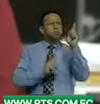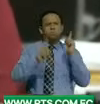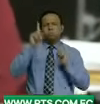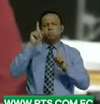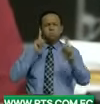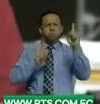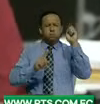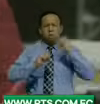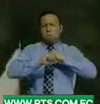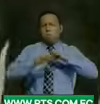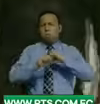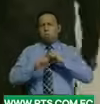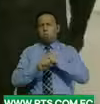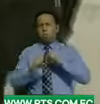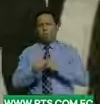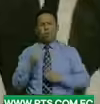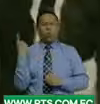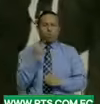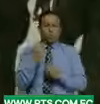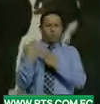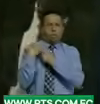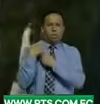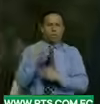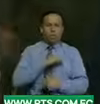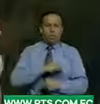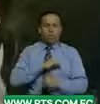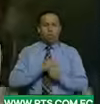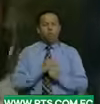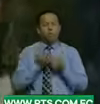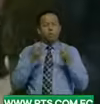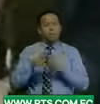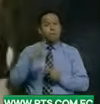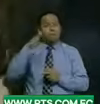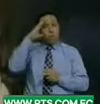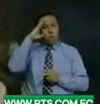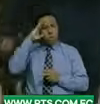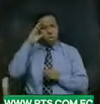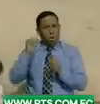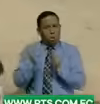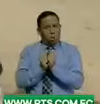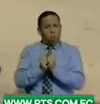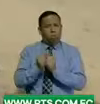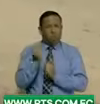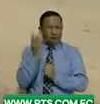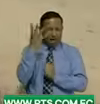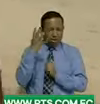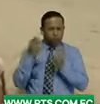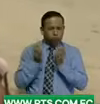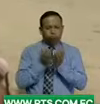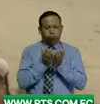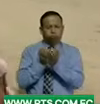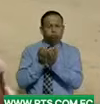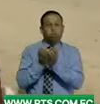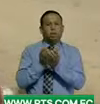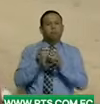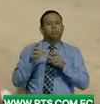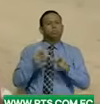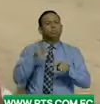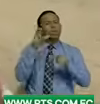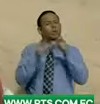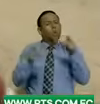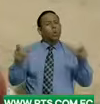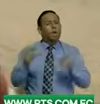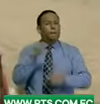como municipalidad. Un numeroso contingente de policías y elementos de la Capitanía de Puerto, además de agentes